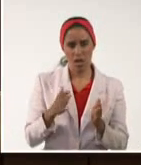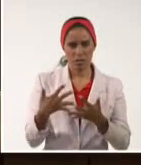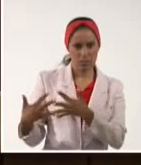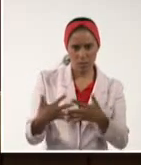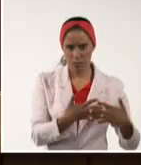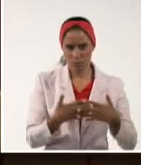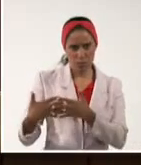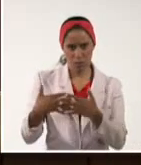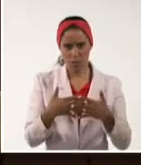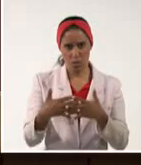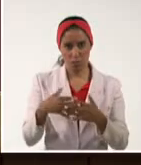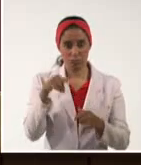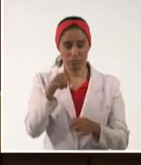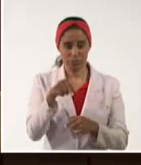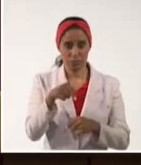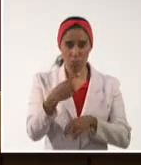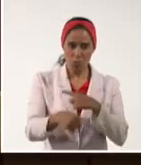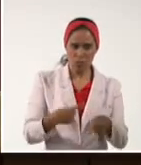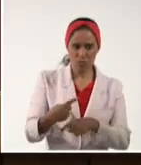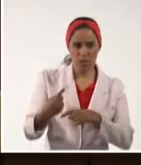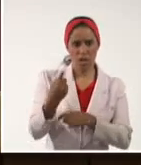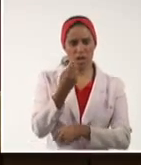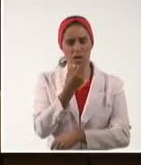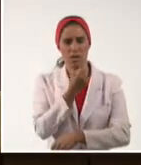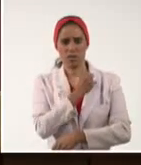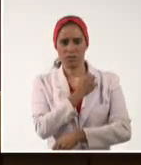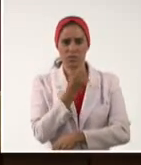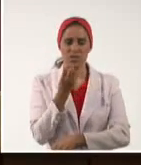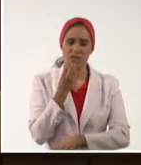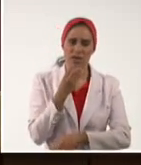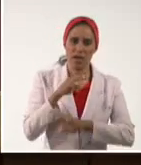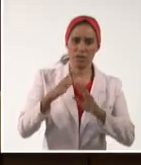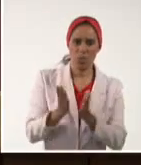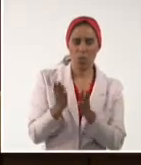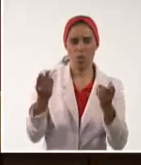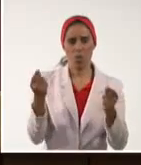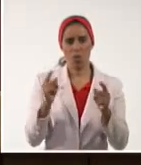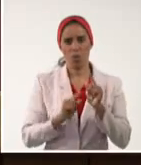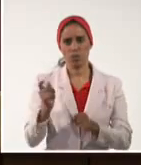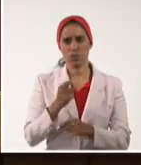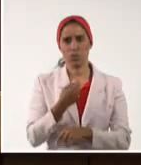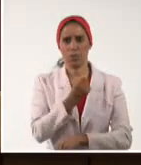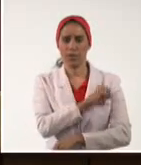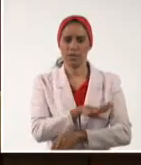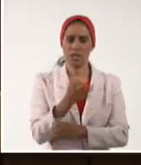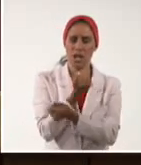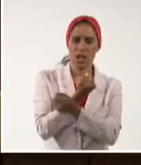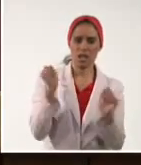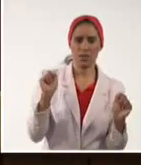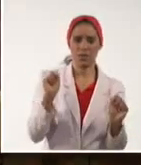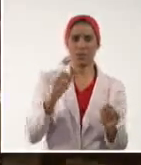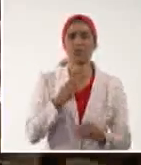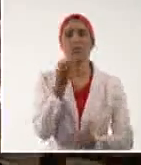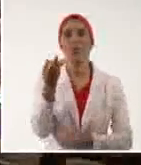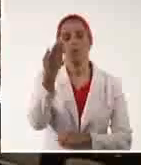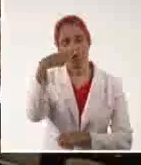Israel. Debe cesar el genocidio. Por Palestina libre siempre se alzará la voz de Cuba.